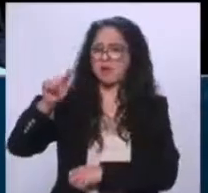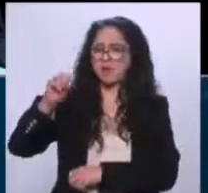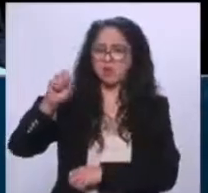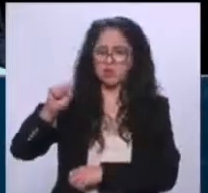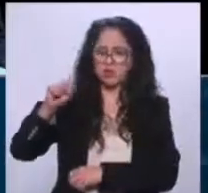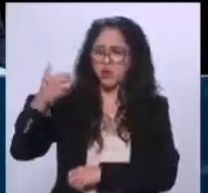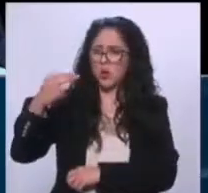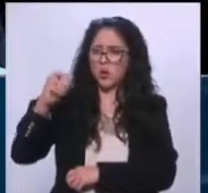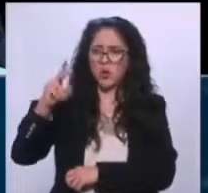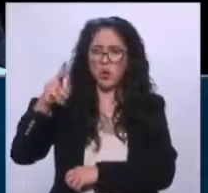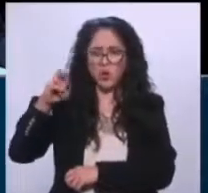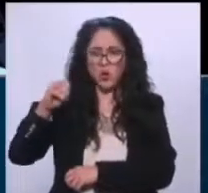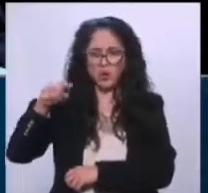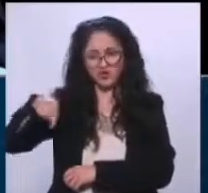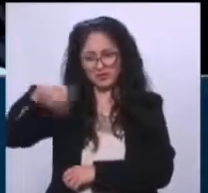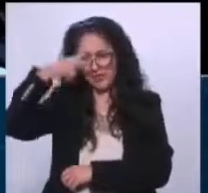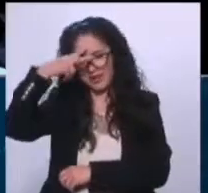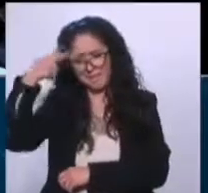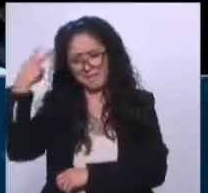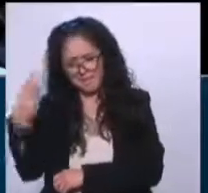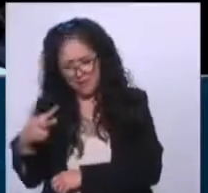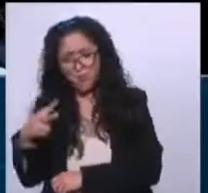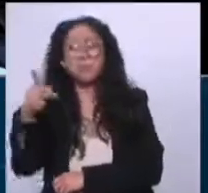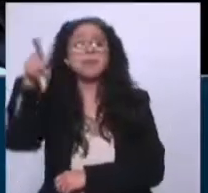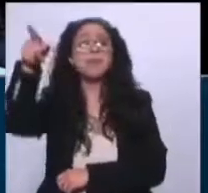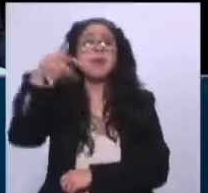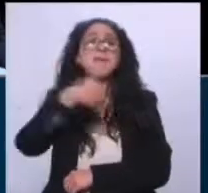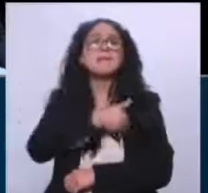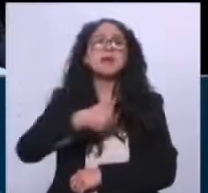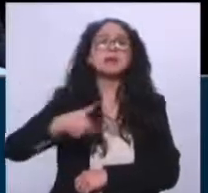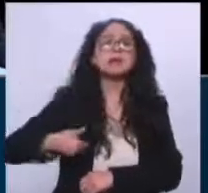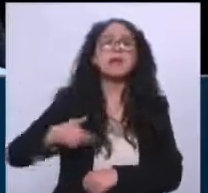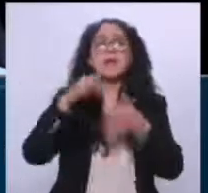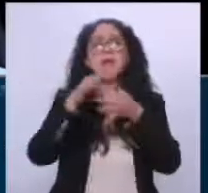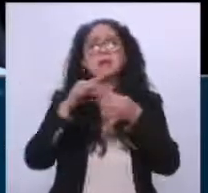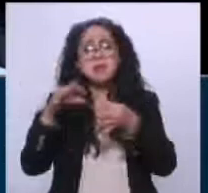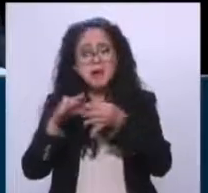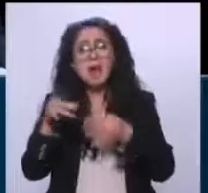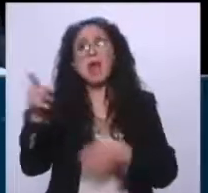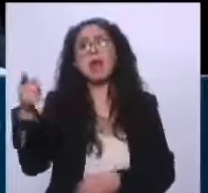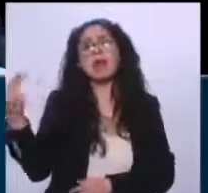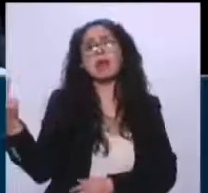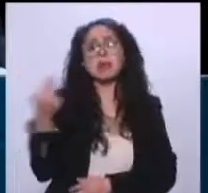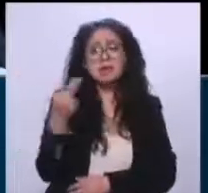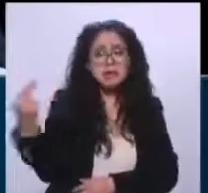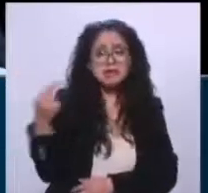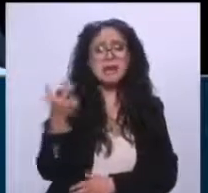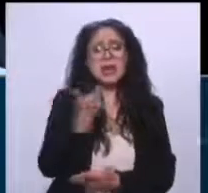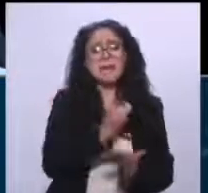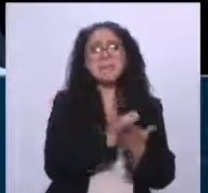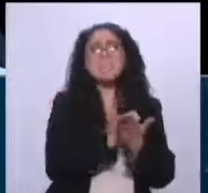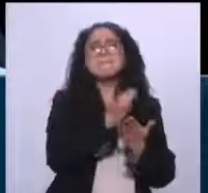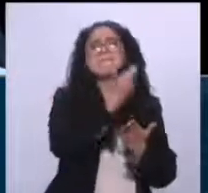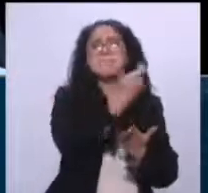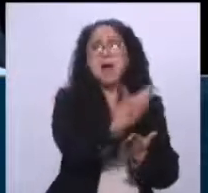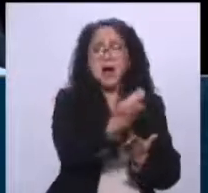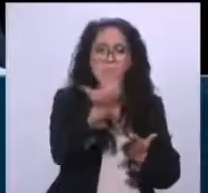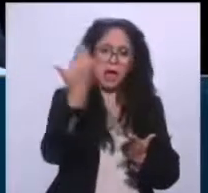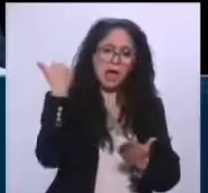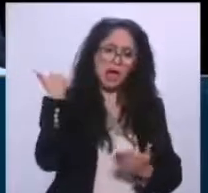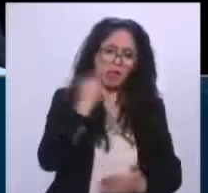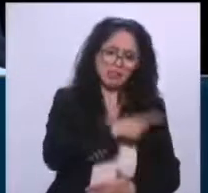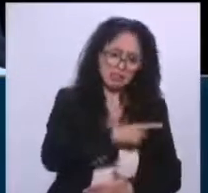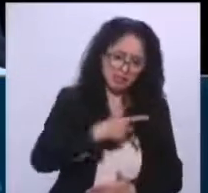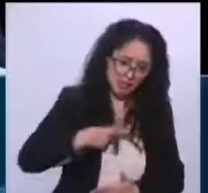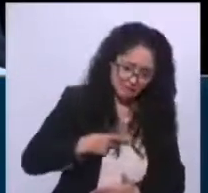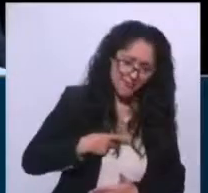planteando repetidamente, es la posibilidad de que se pague lo que se debe, o digamos el daño que se causó, y con esto